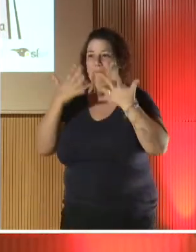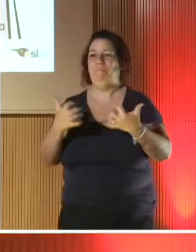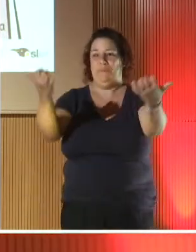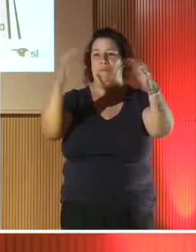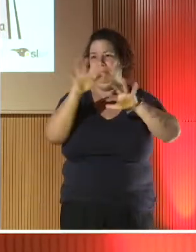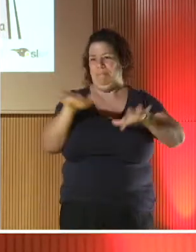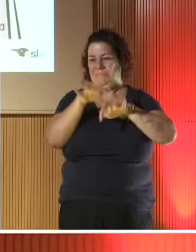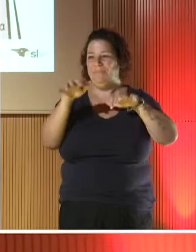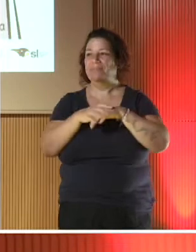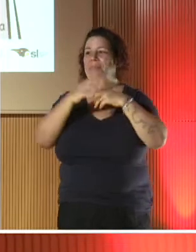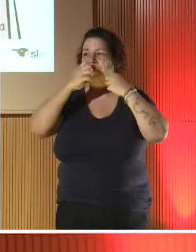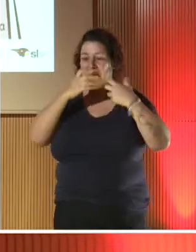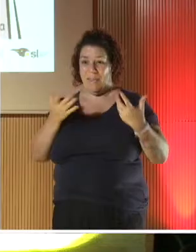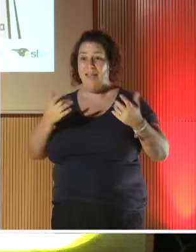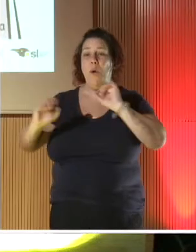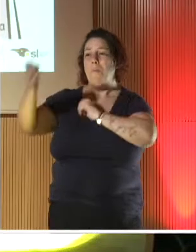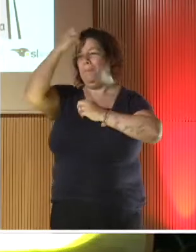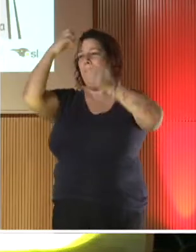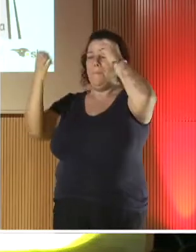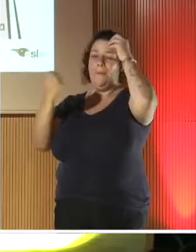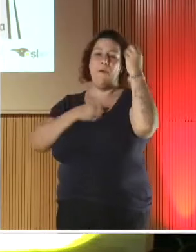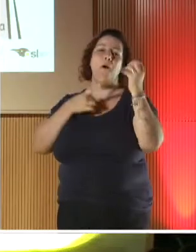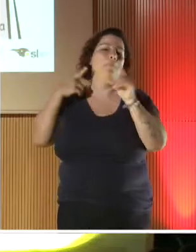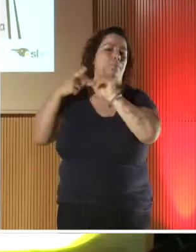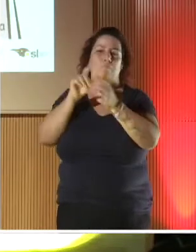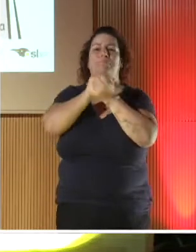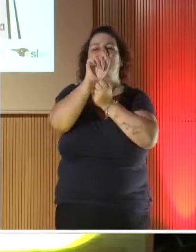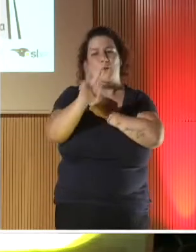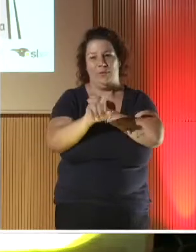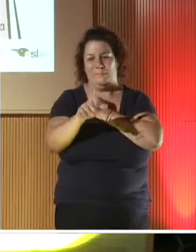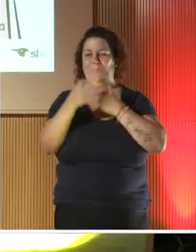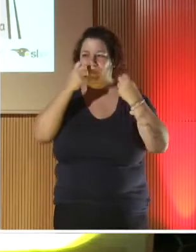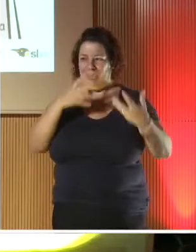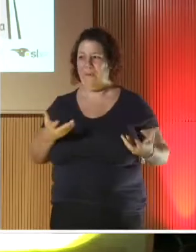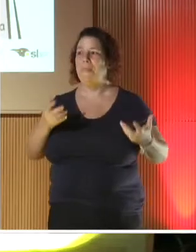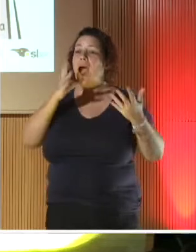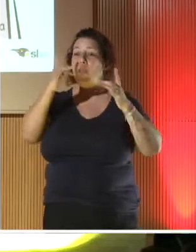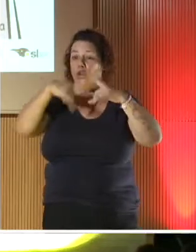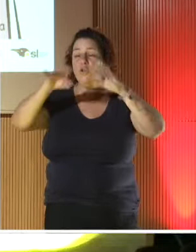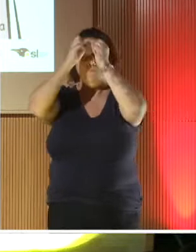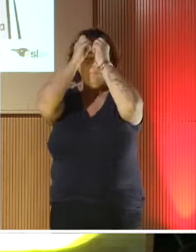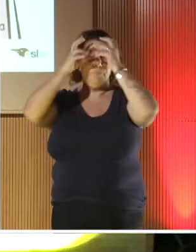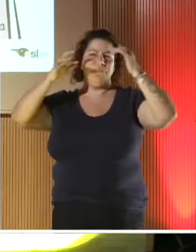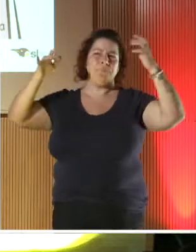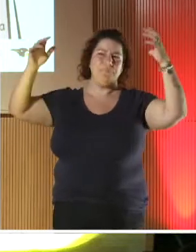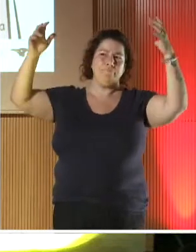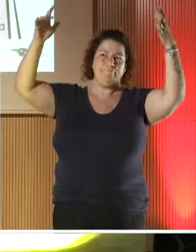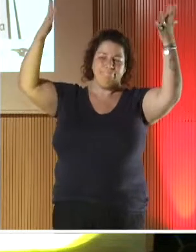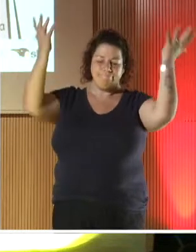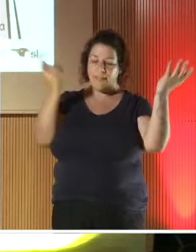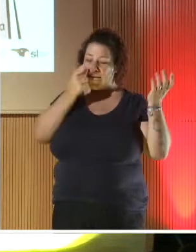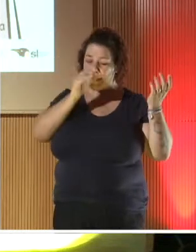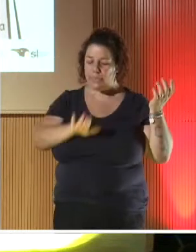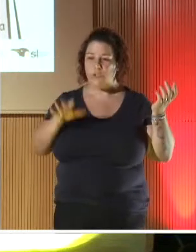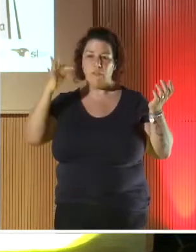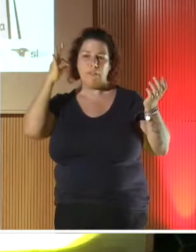Bien, si le he dado a alguien, no era mi intención, lo juro. Muy bien, ahora imaginemos, ¿vale? Imaginemos que tenemos un niño